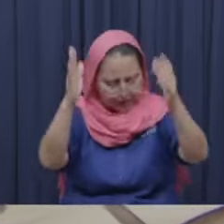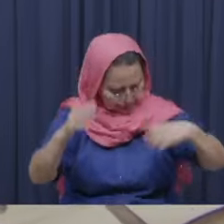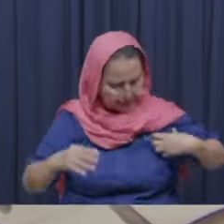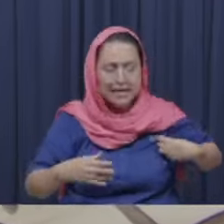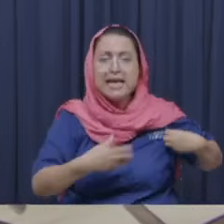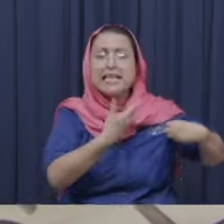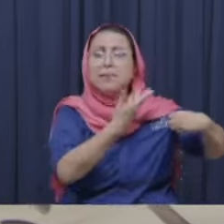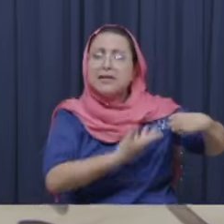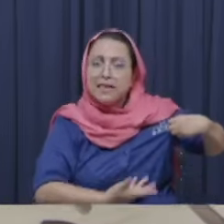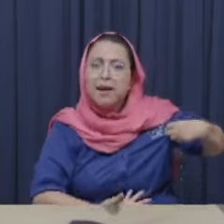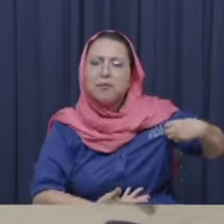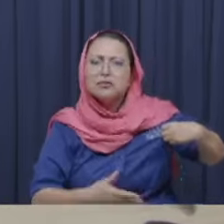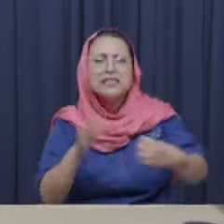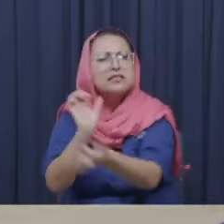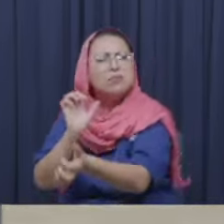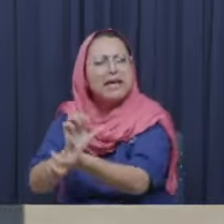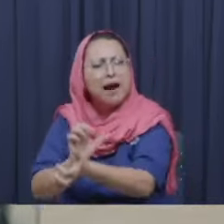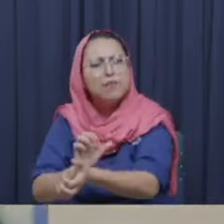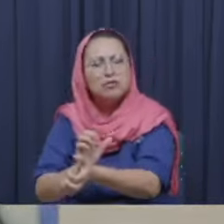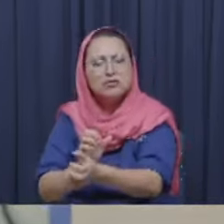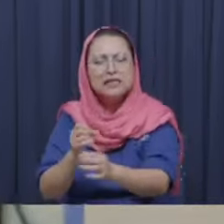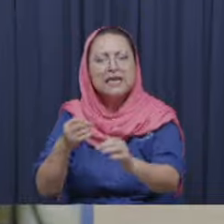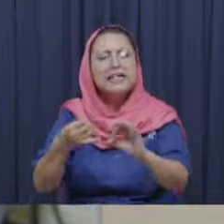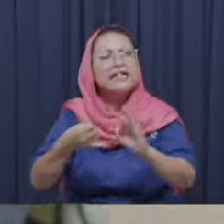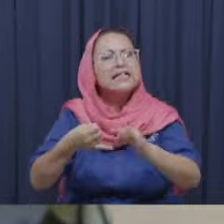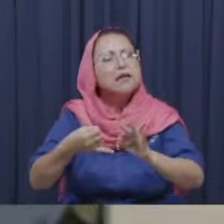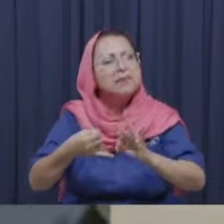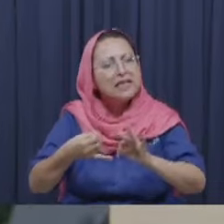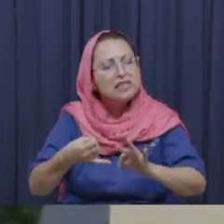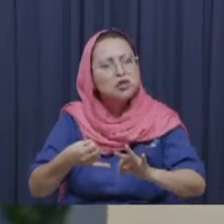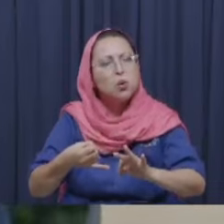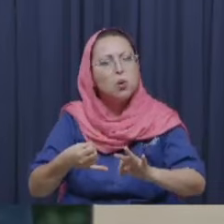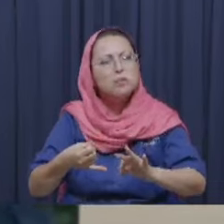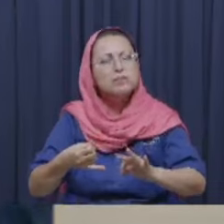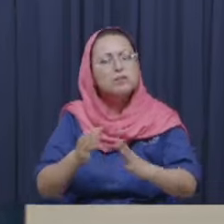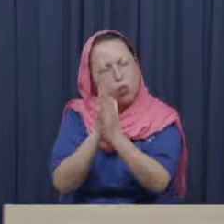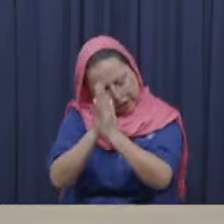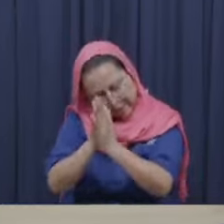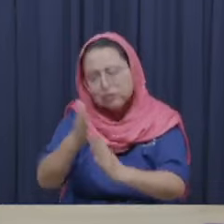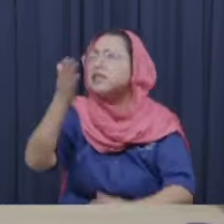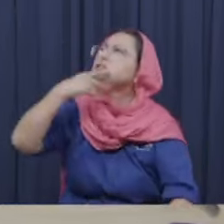Levante sus manos y póngase usted al día con el Señor. Padre bueno.